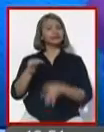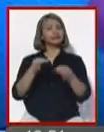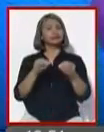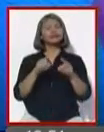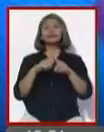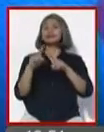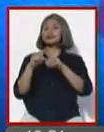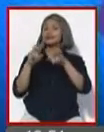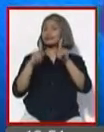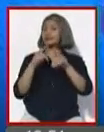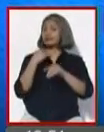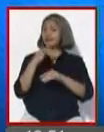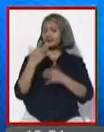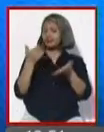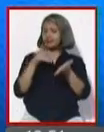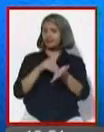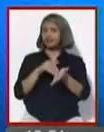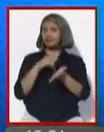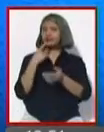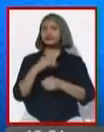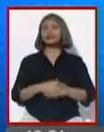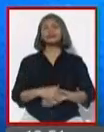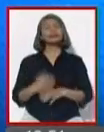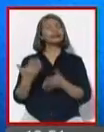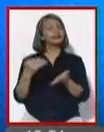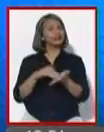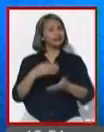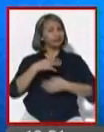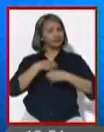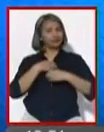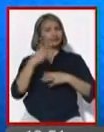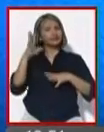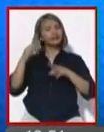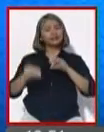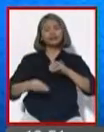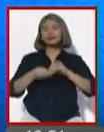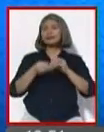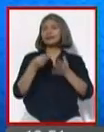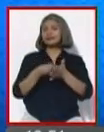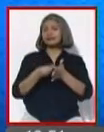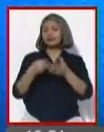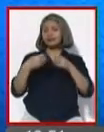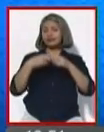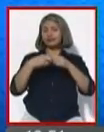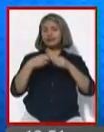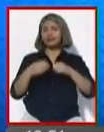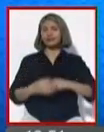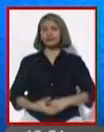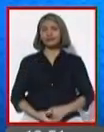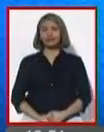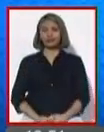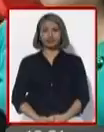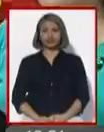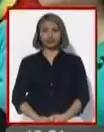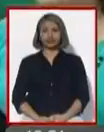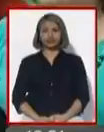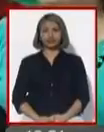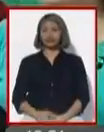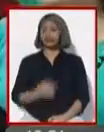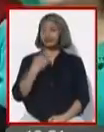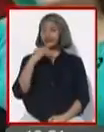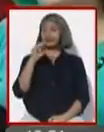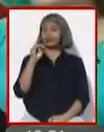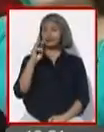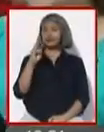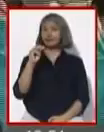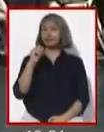hablamos ahora de las juntas vecinales porque nuevamente están en movilización por el aumento de la tarifa en la energía eléctrica. Según